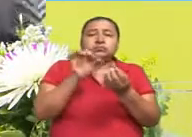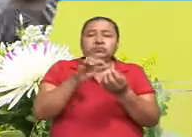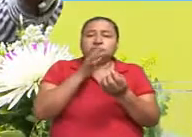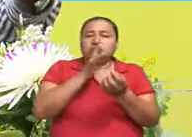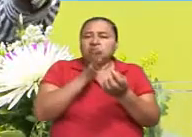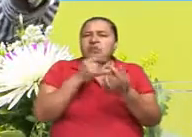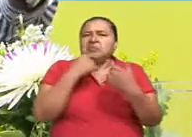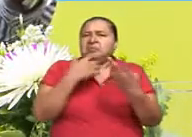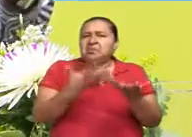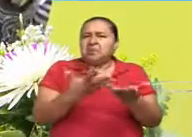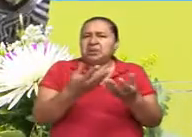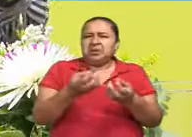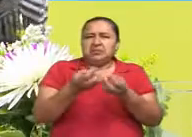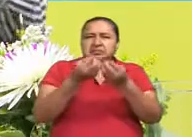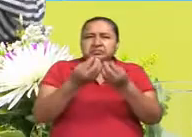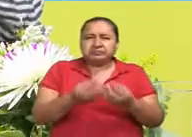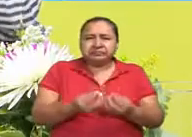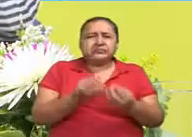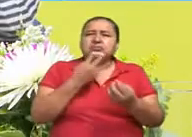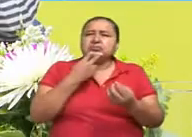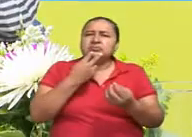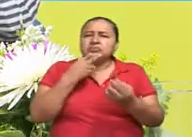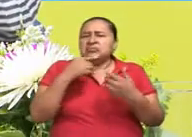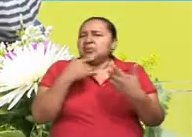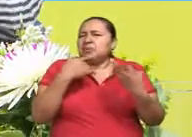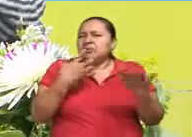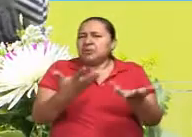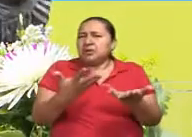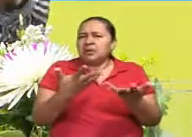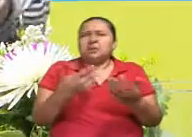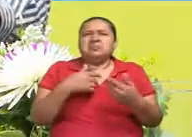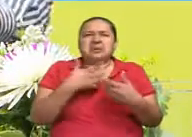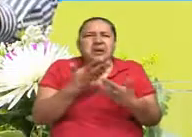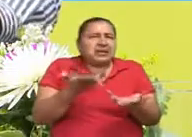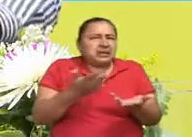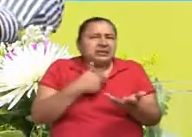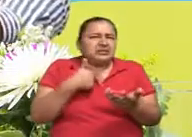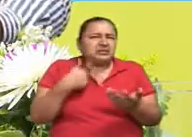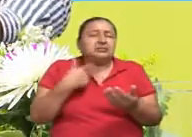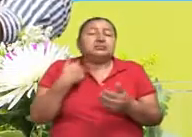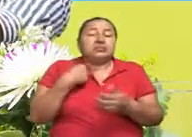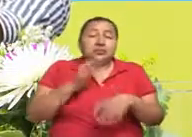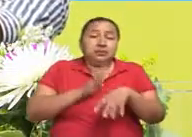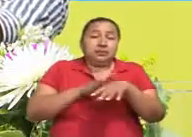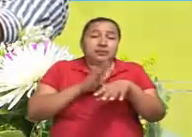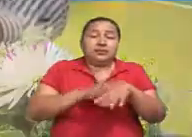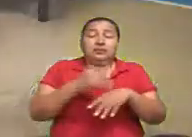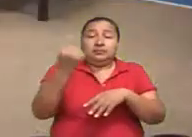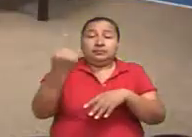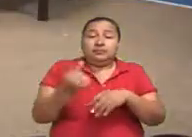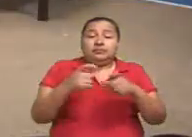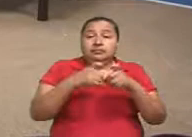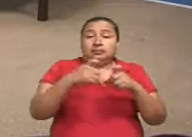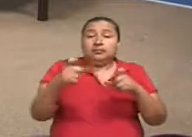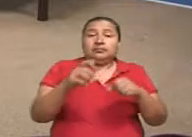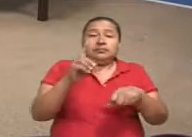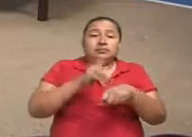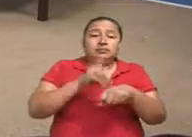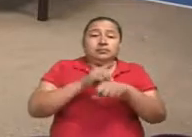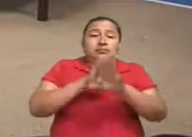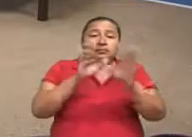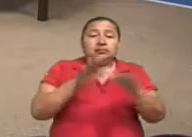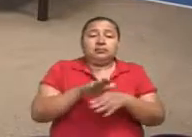origina, qué es y cuáles son sus consecuencias, tenemos como invitada a la doctora Marta Mendoza, quien es